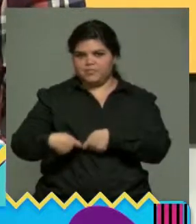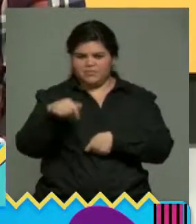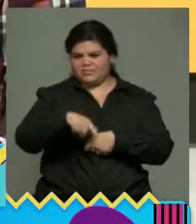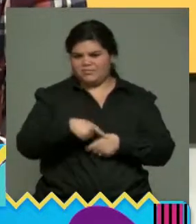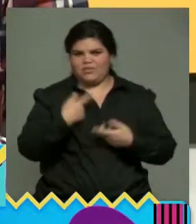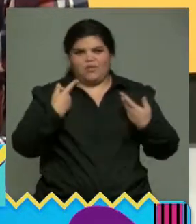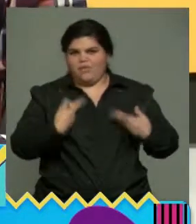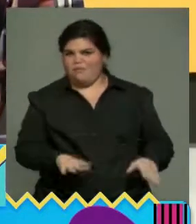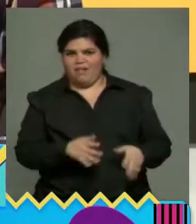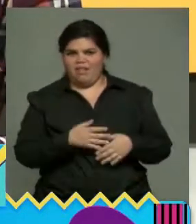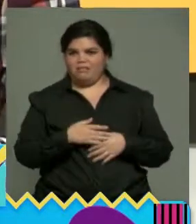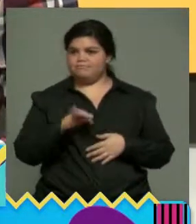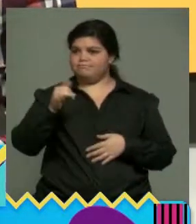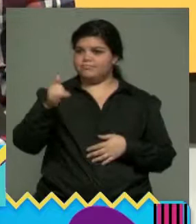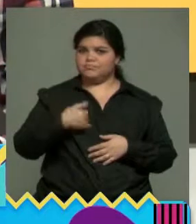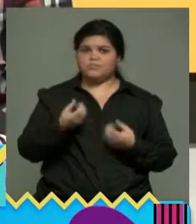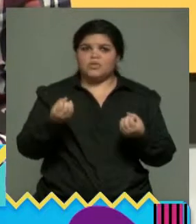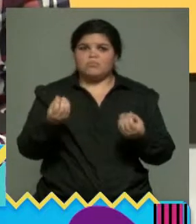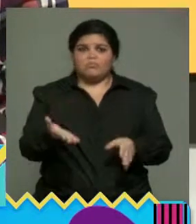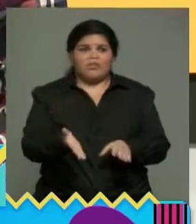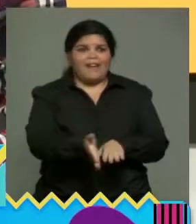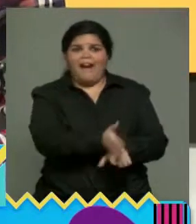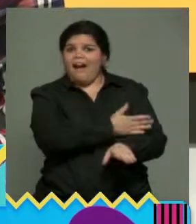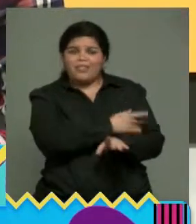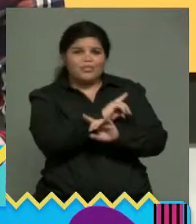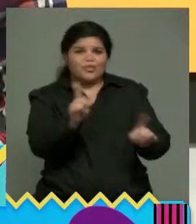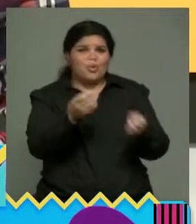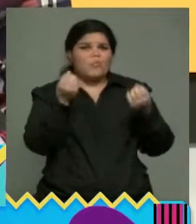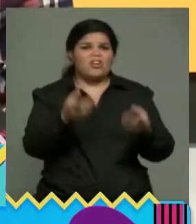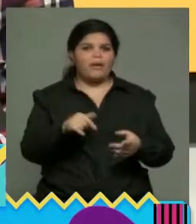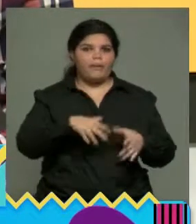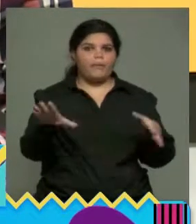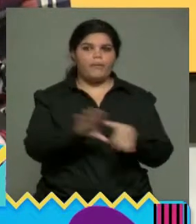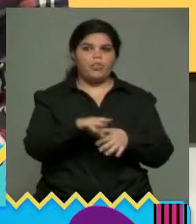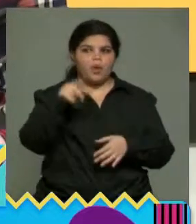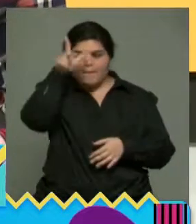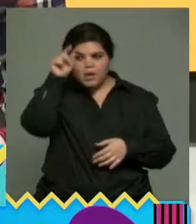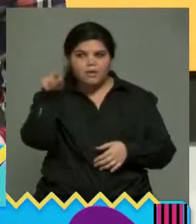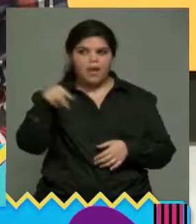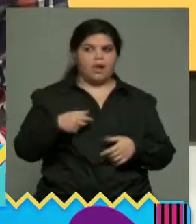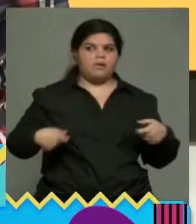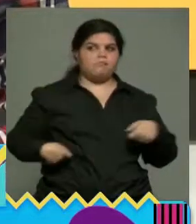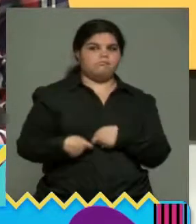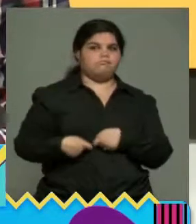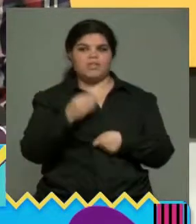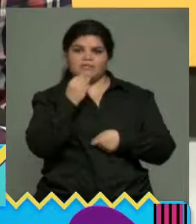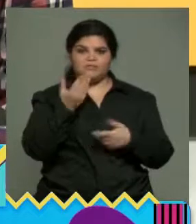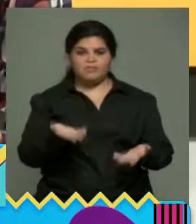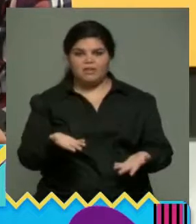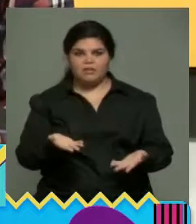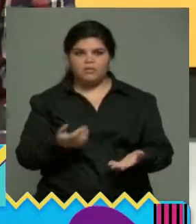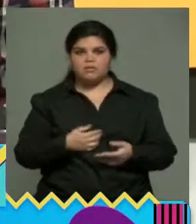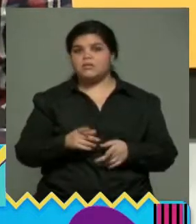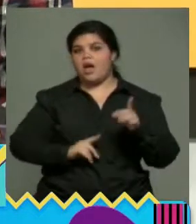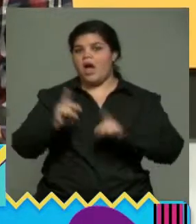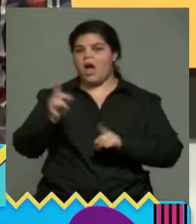¿no? Es típico, sí. ¿Por qué no lo hizo antes, señor? Si se supone que lo tiene que hacer antes, ¿por qué lo hace cuando ve justamente el oficial de policía? Exactamente, muchas veces tienen que